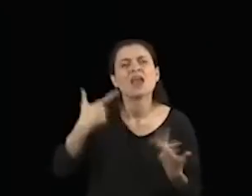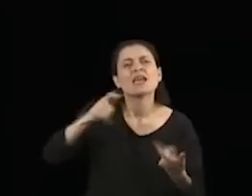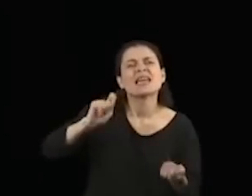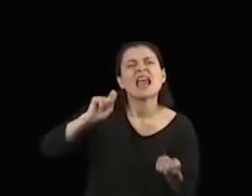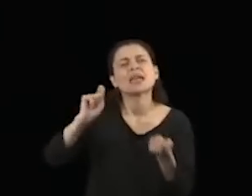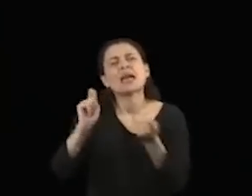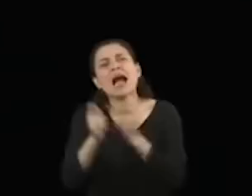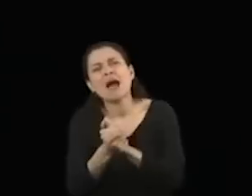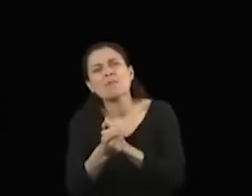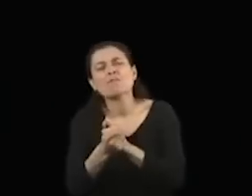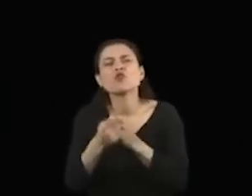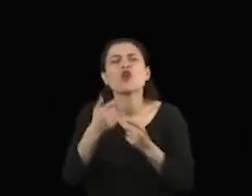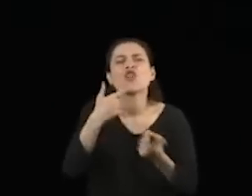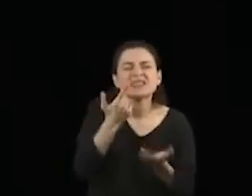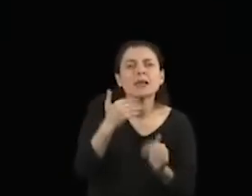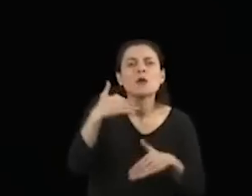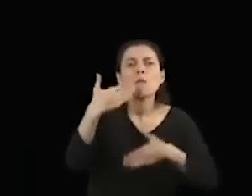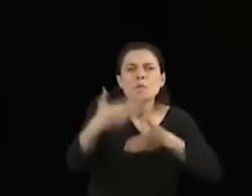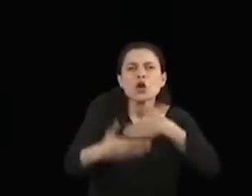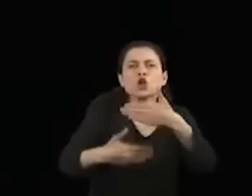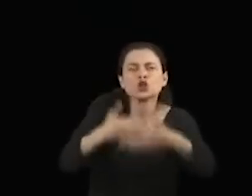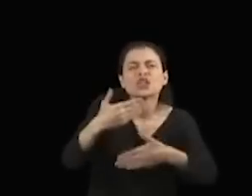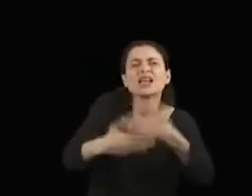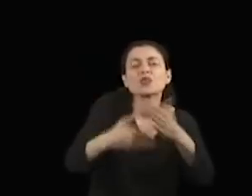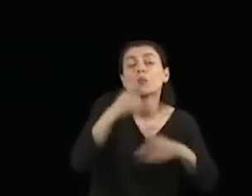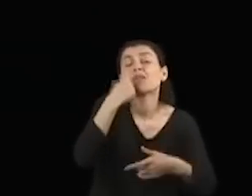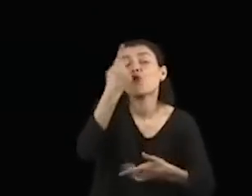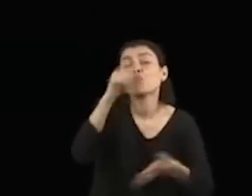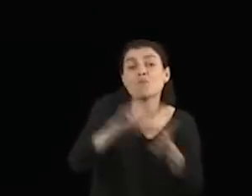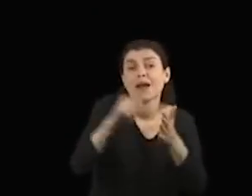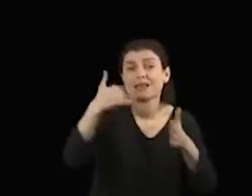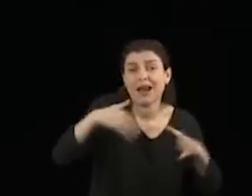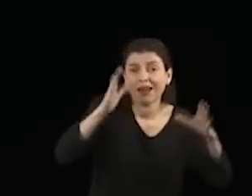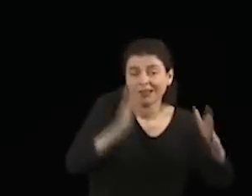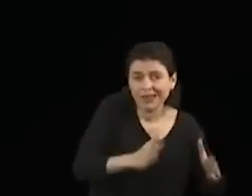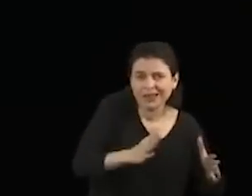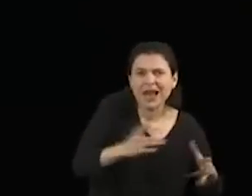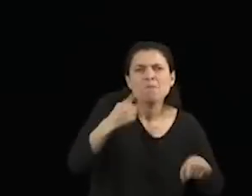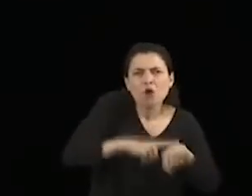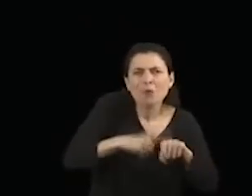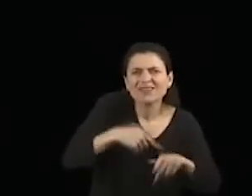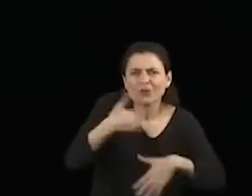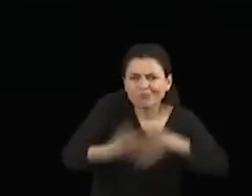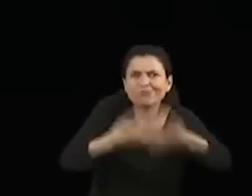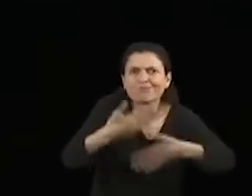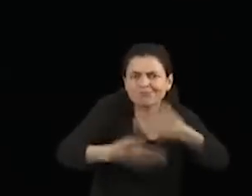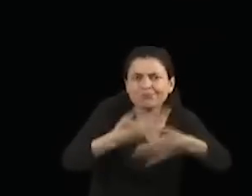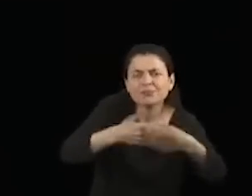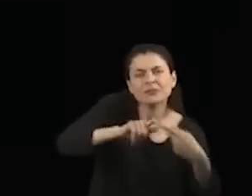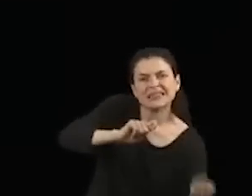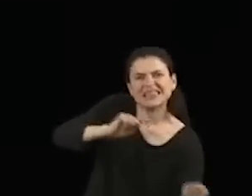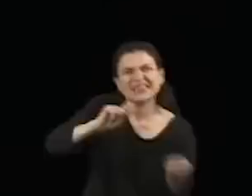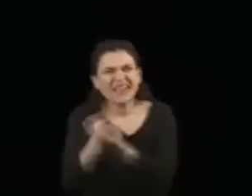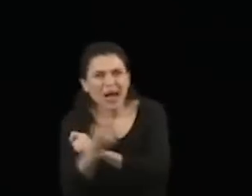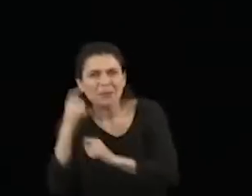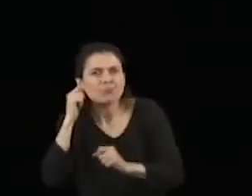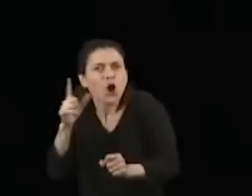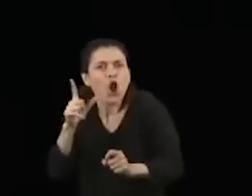Convergencia es el proceso bajo el cual un país que está en desarrollo se convierte en un país